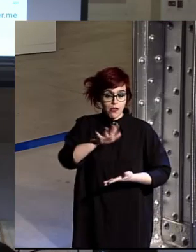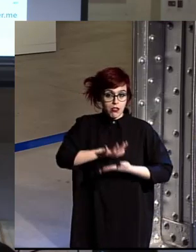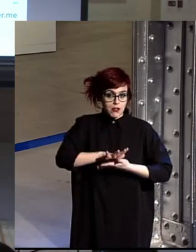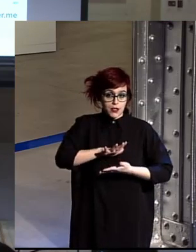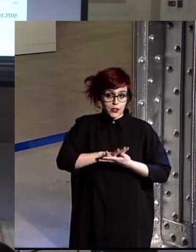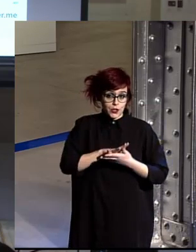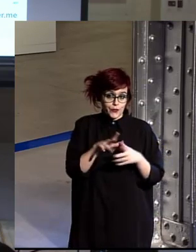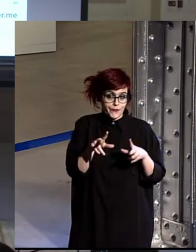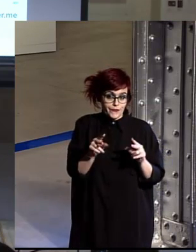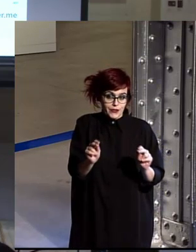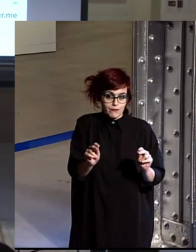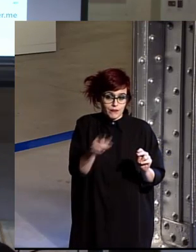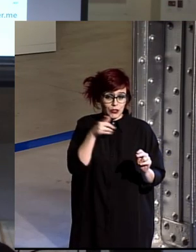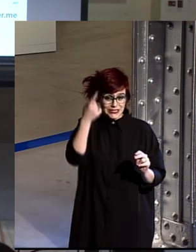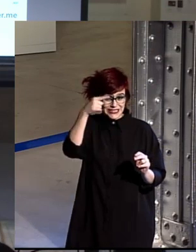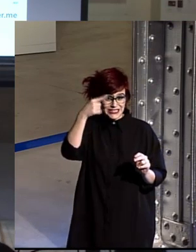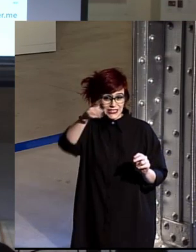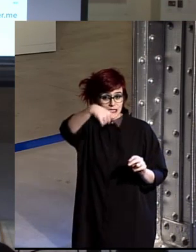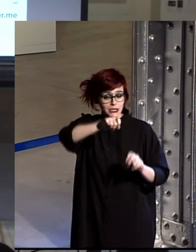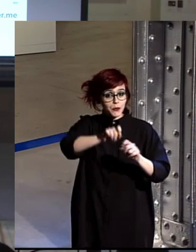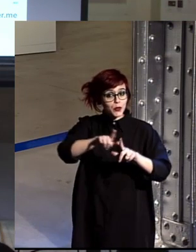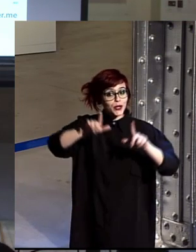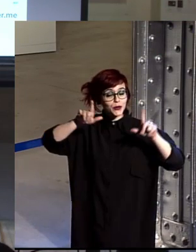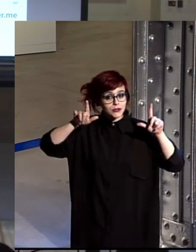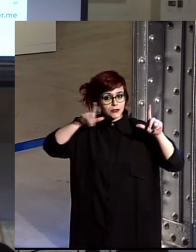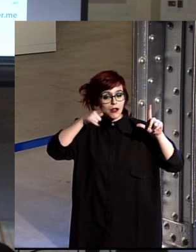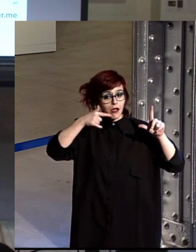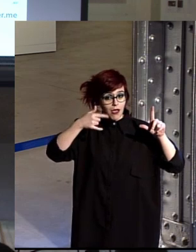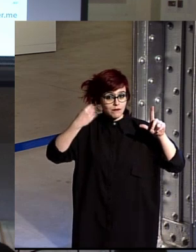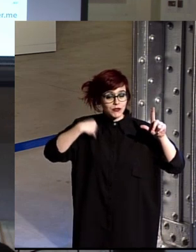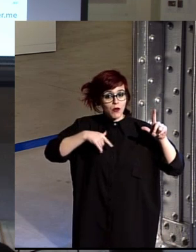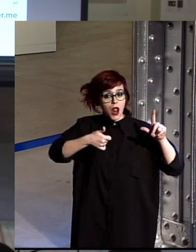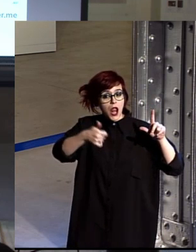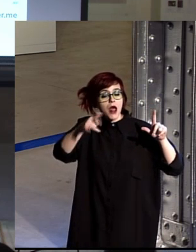Como podéis leer en muchas partes y como habéis sido todos protagonistas de esta historia, tampoco quiero introducir mucho, pero en